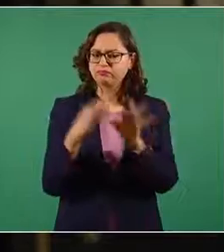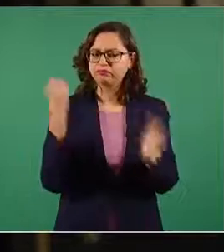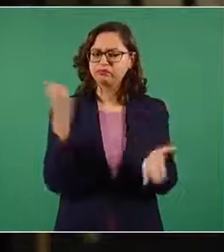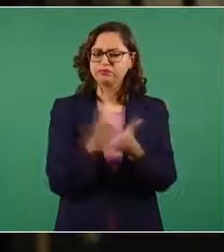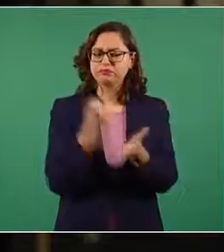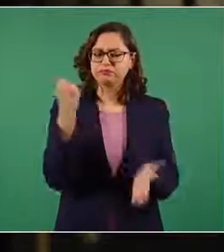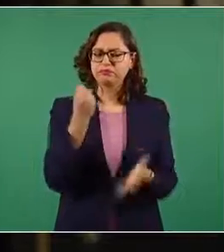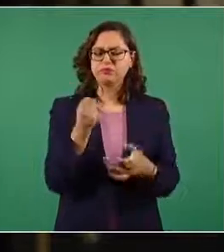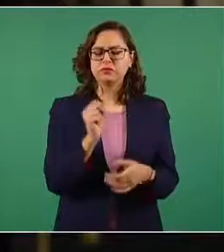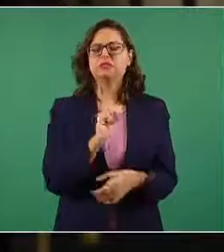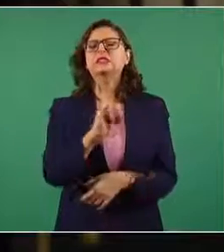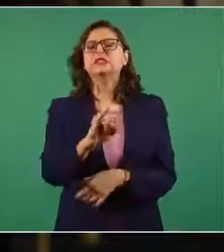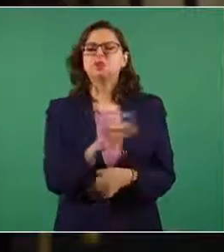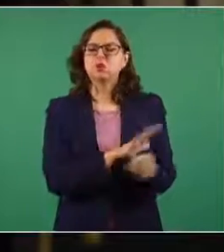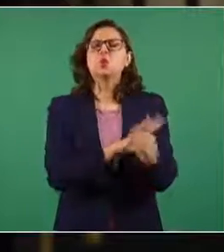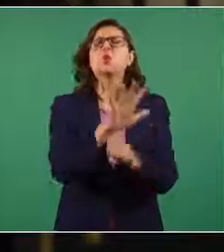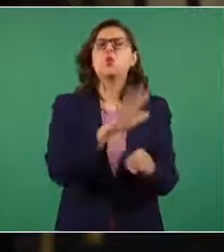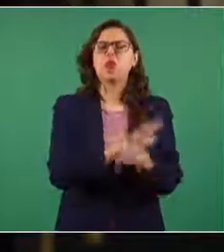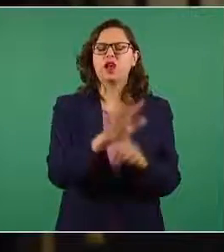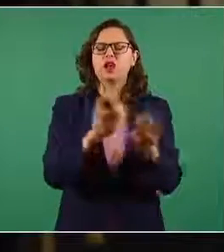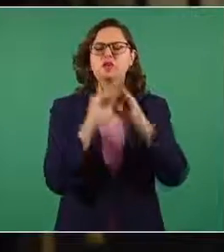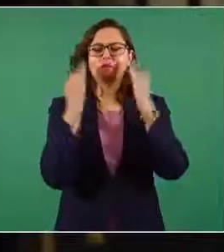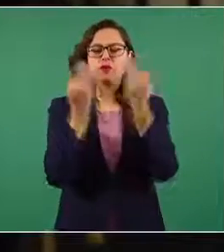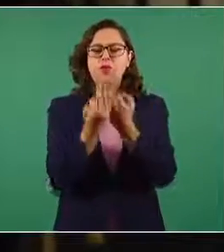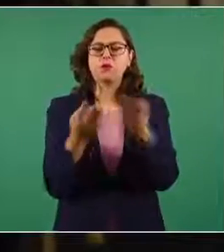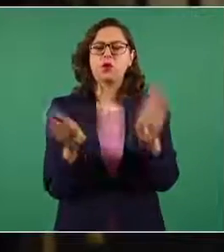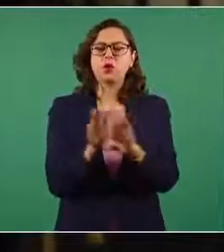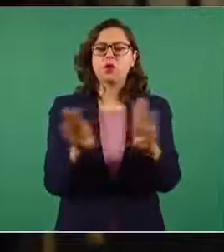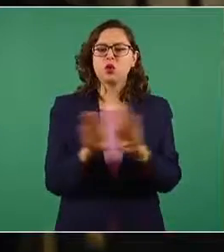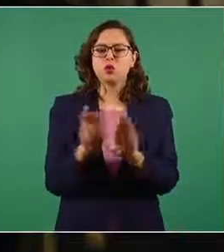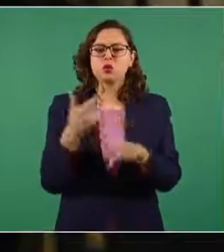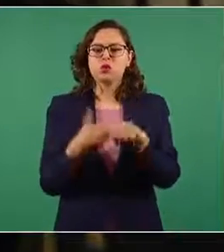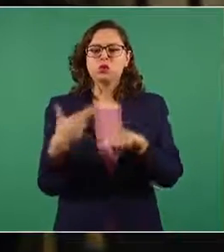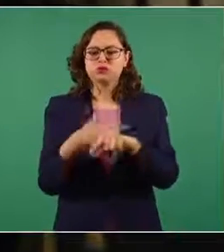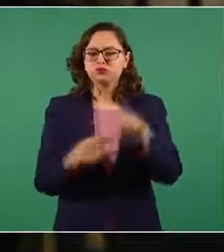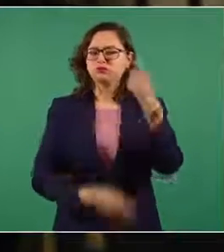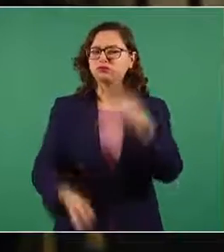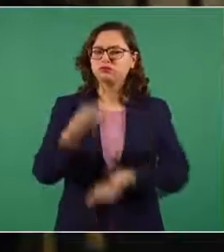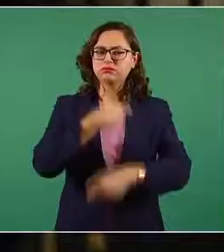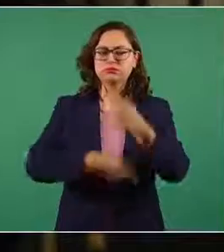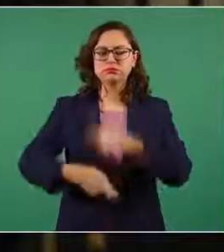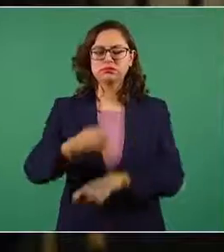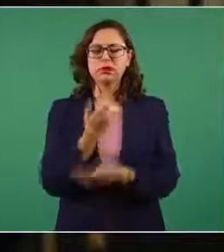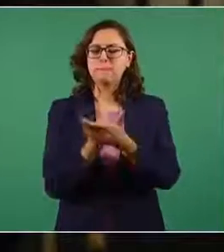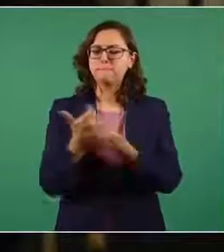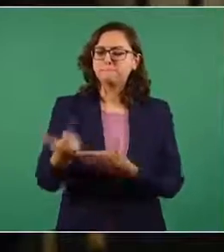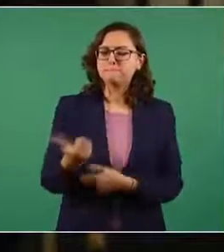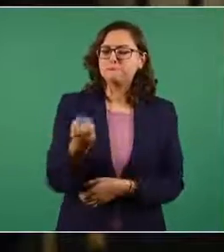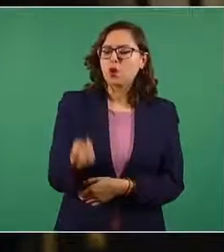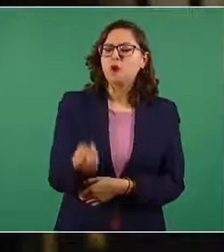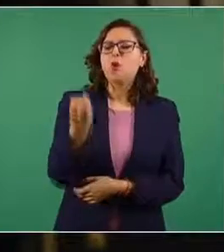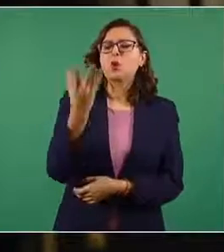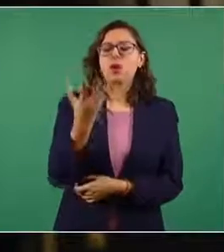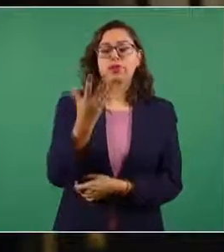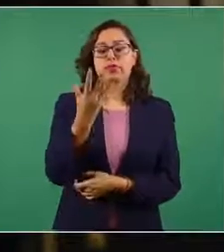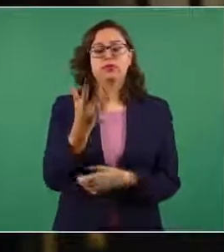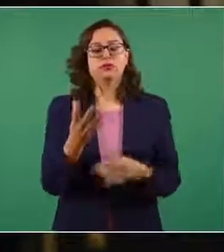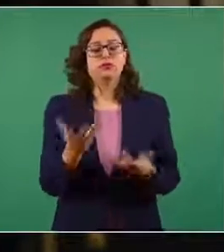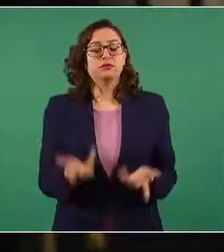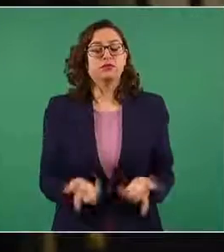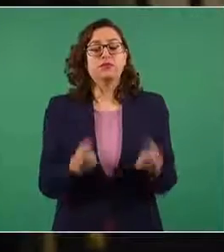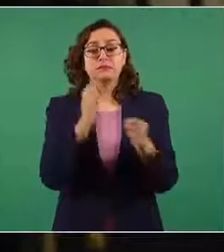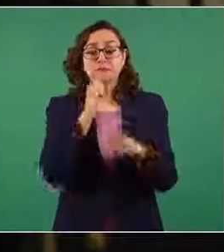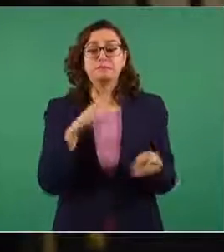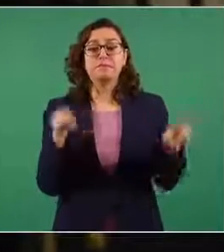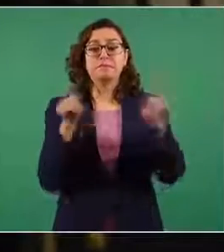considerados en el programa, cuáles serán los requisitos y los costos, y también cuántos vehículos consideran que podrían